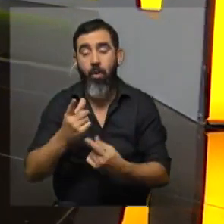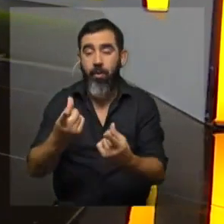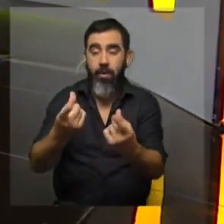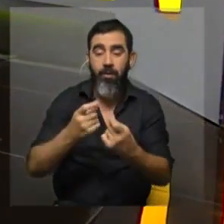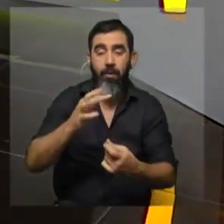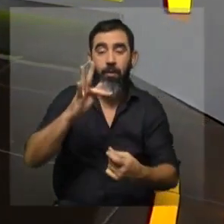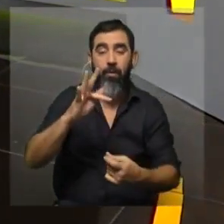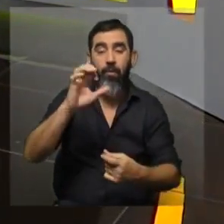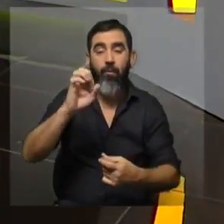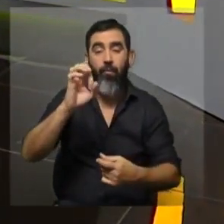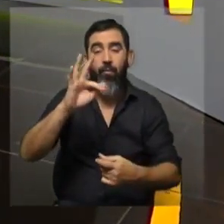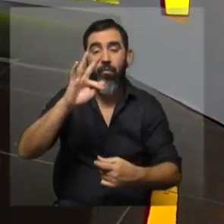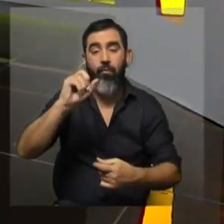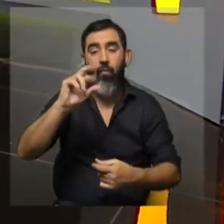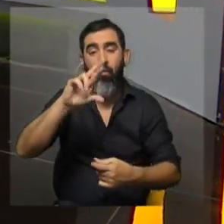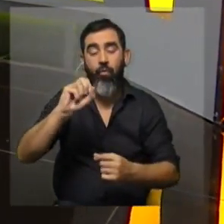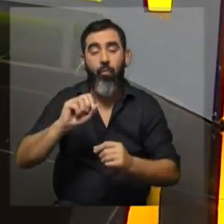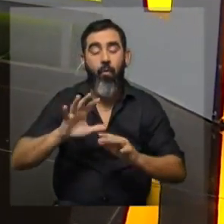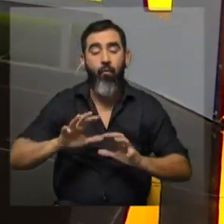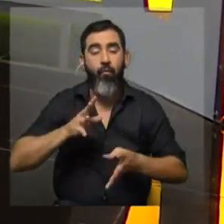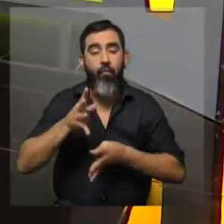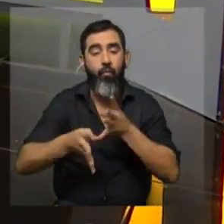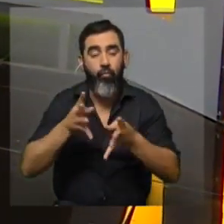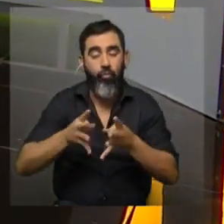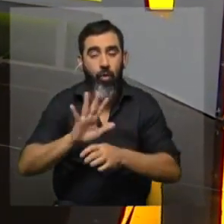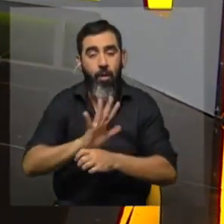de fósforo para un montón de funciones biológicas básicas.